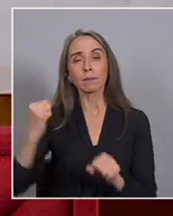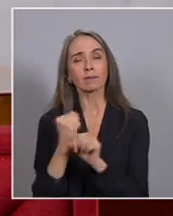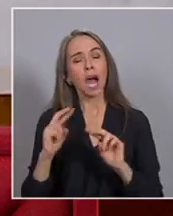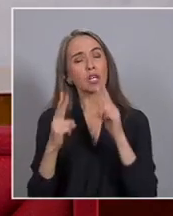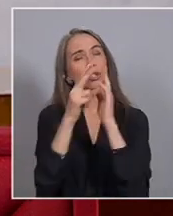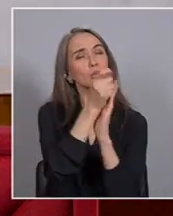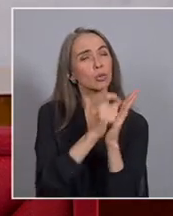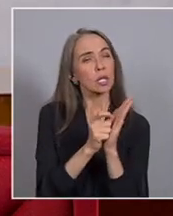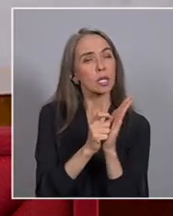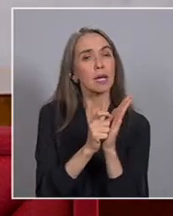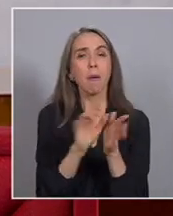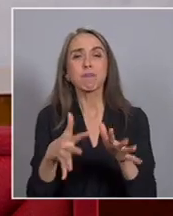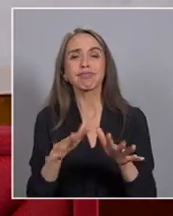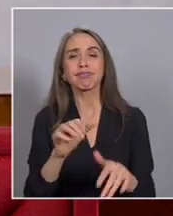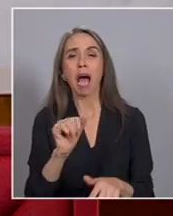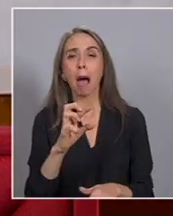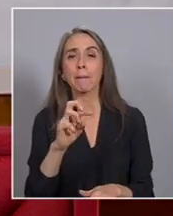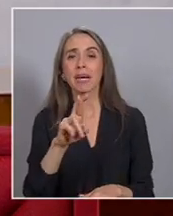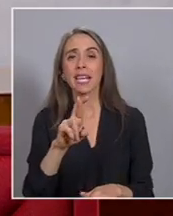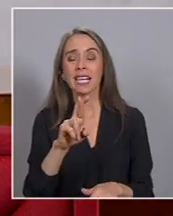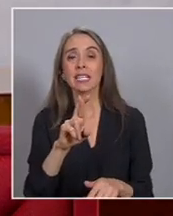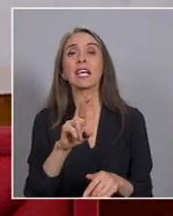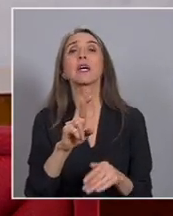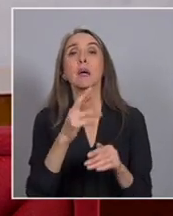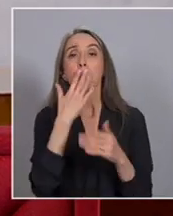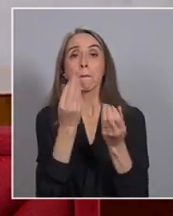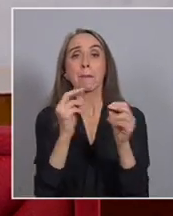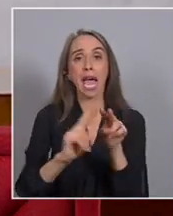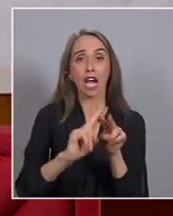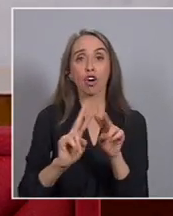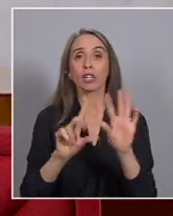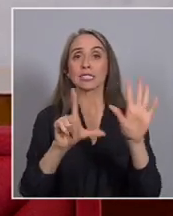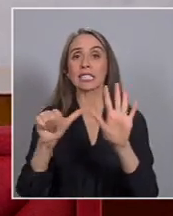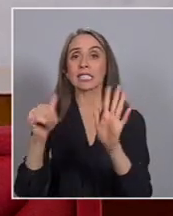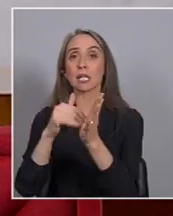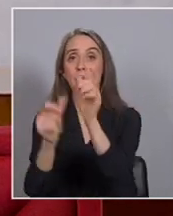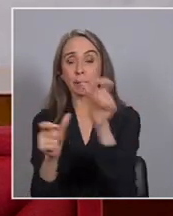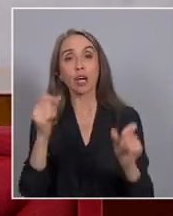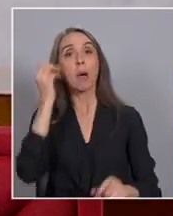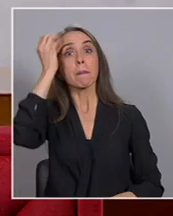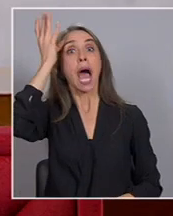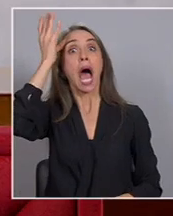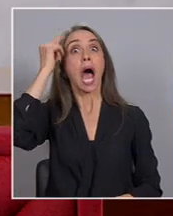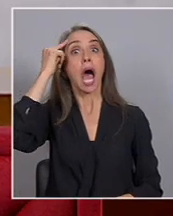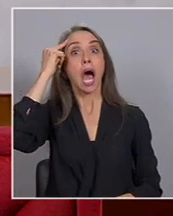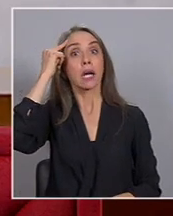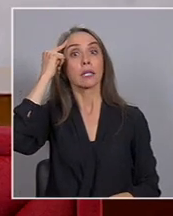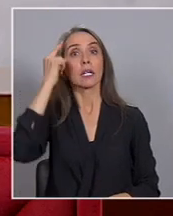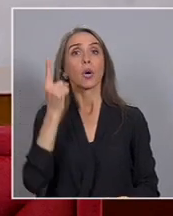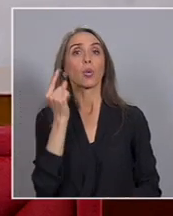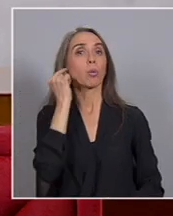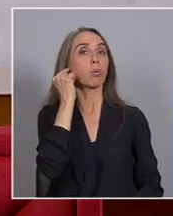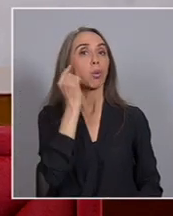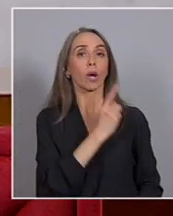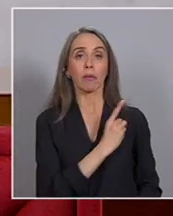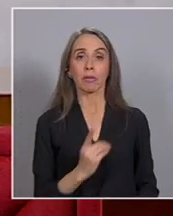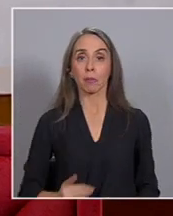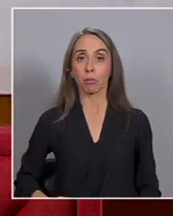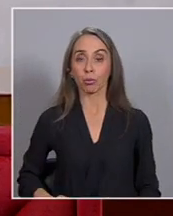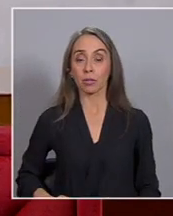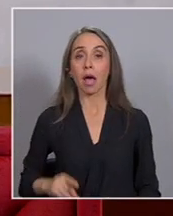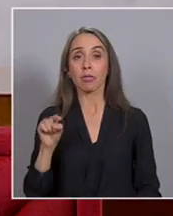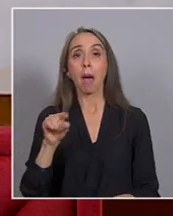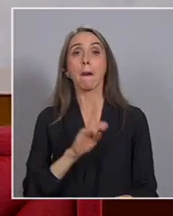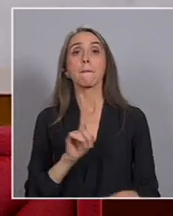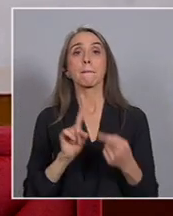construir y mejorar sistemas beneficiando a 76.000 personas. Y además acá me acuerdo que una de las diputadas que estaba